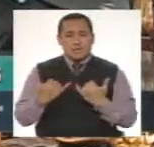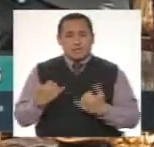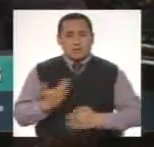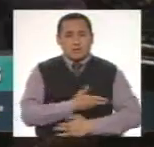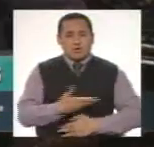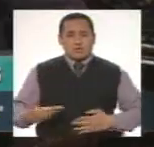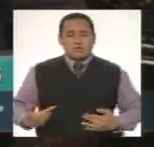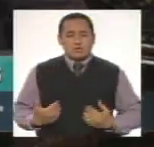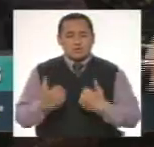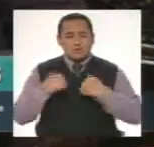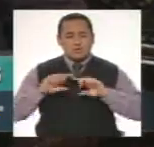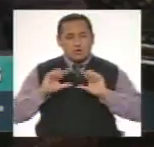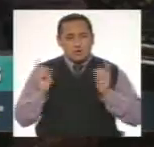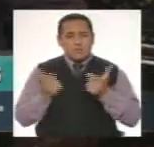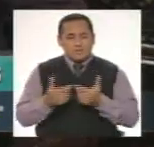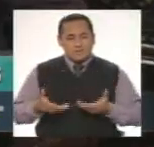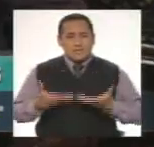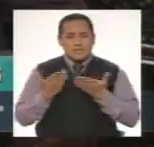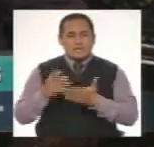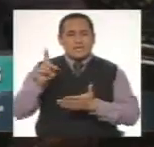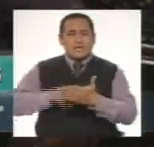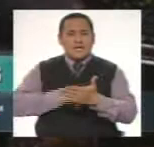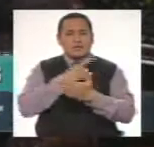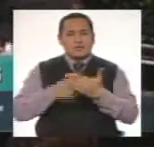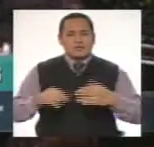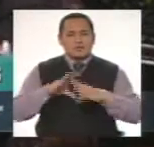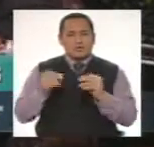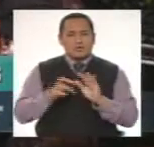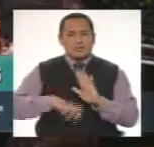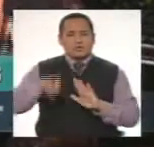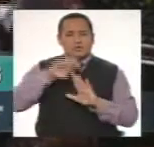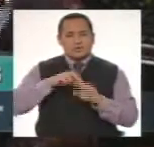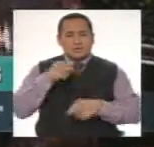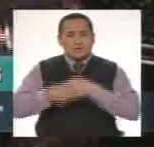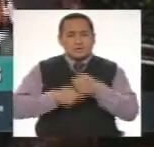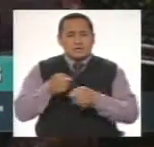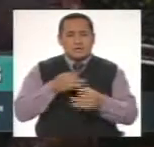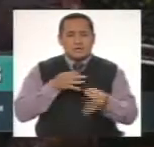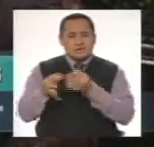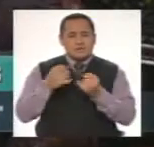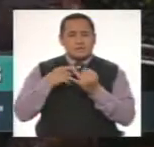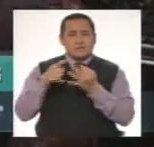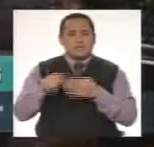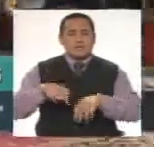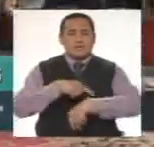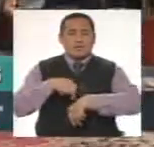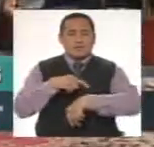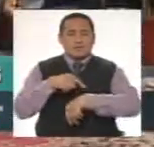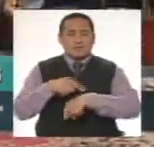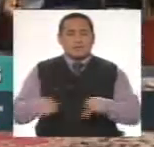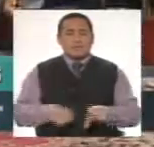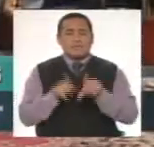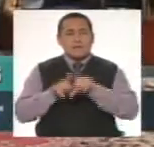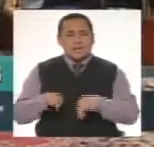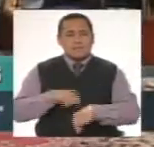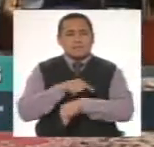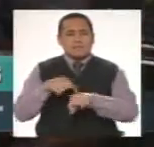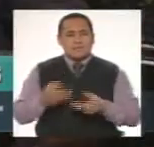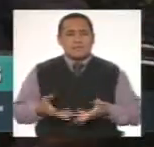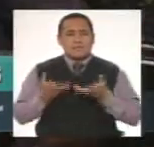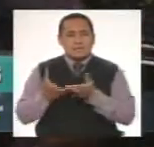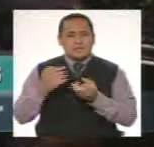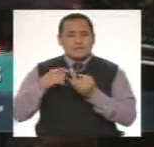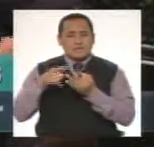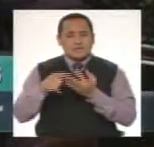ha creado un comité dedicado a destrabar los proyectos de inversión. Reconoció que existen algunos atrasos. Hay atrasos atribuibles a